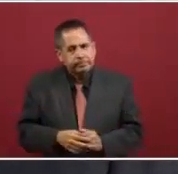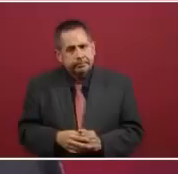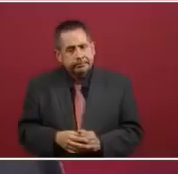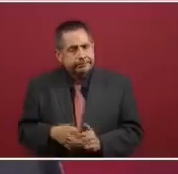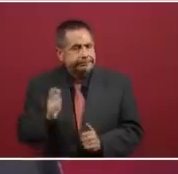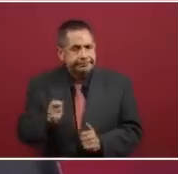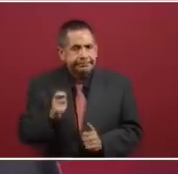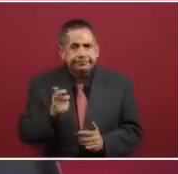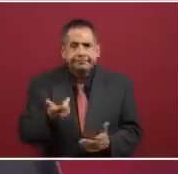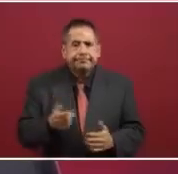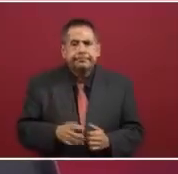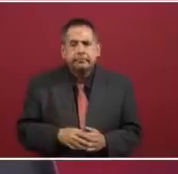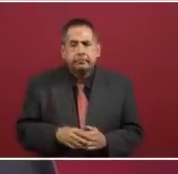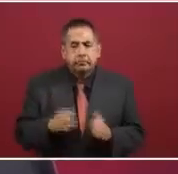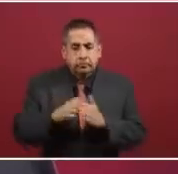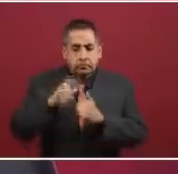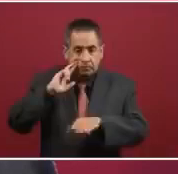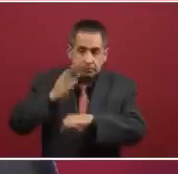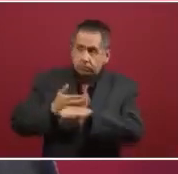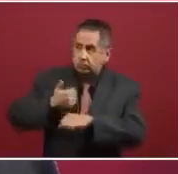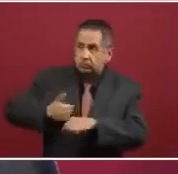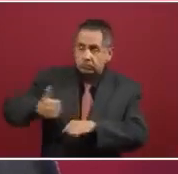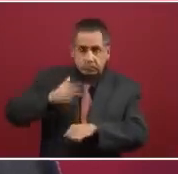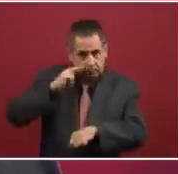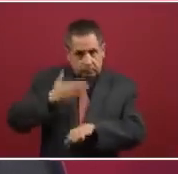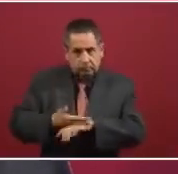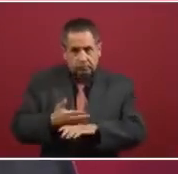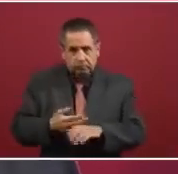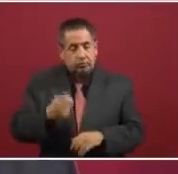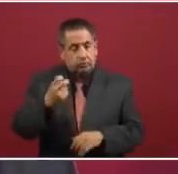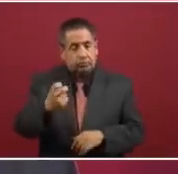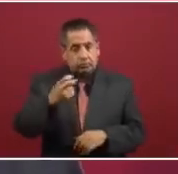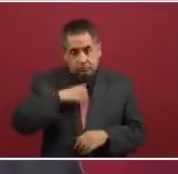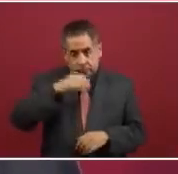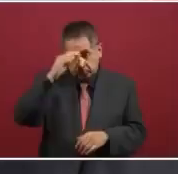y con responsabilidad. Por eso,